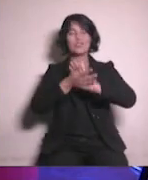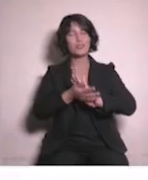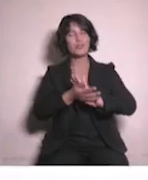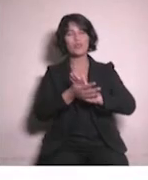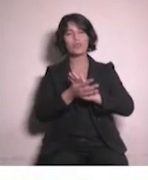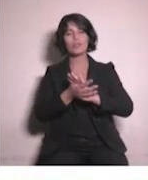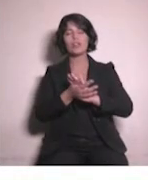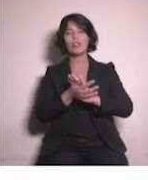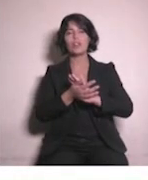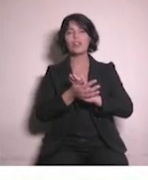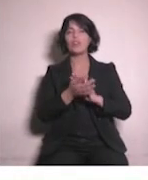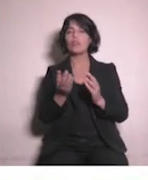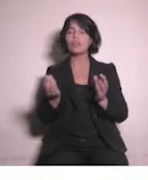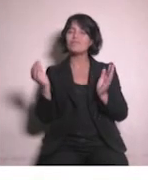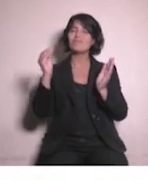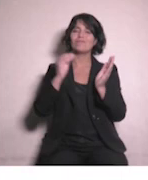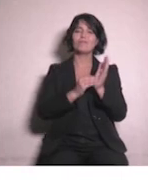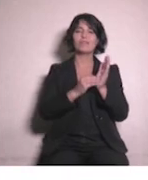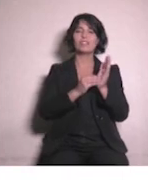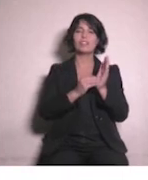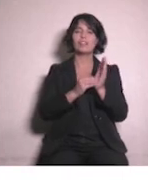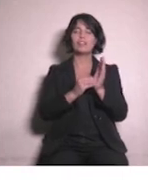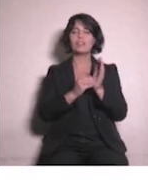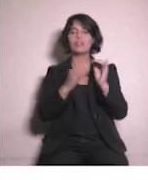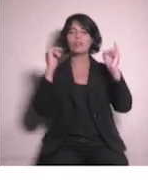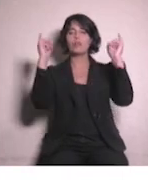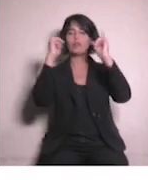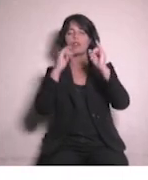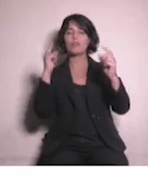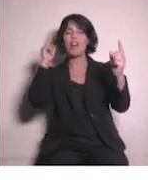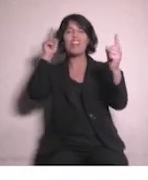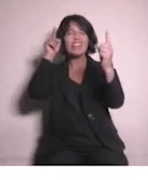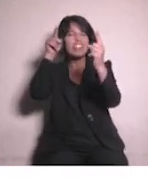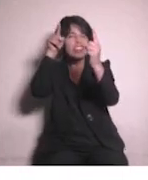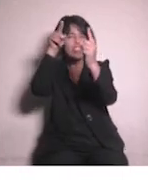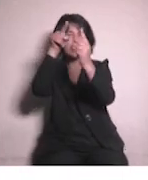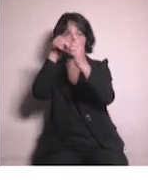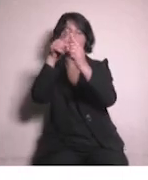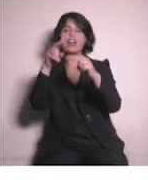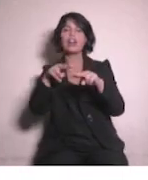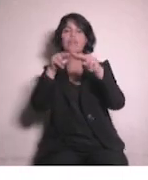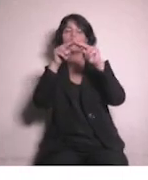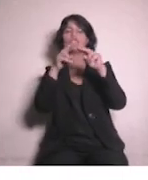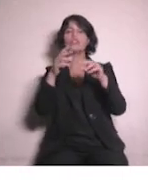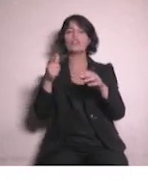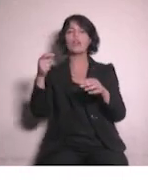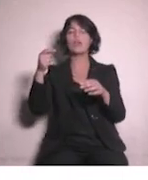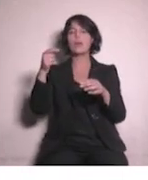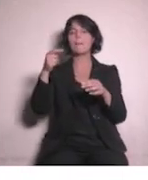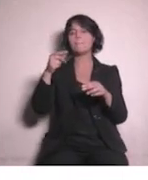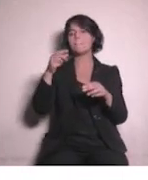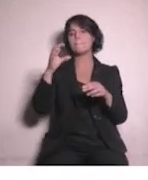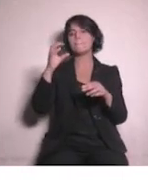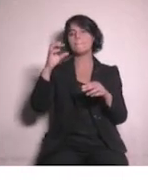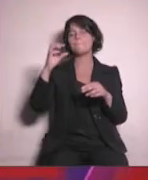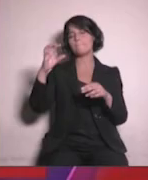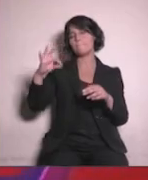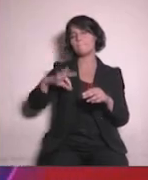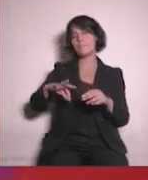todo lo que se le cargó en forma directa o indirecta al Fondo de Pensiones, ya sea para Habitat o